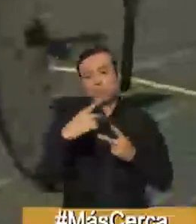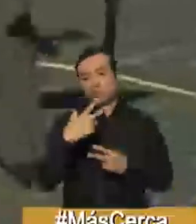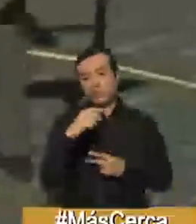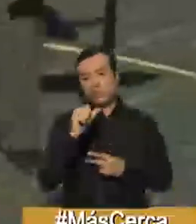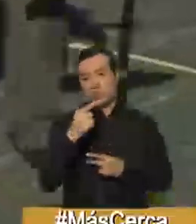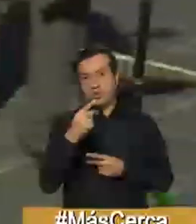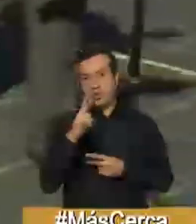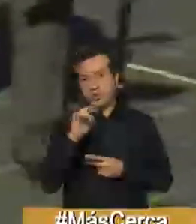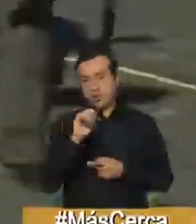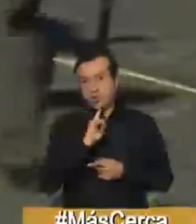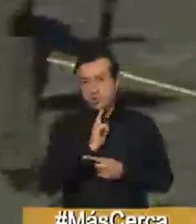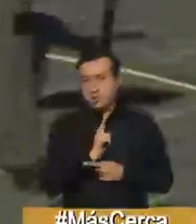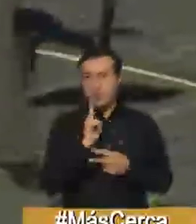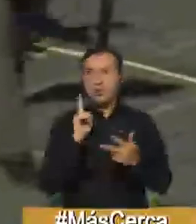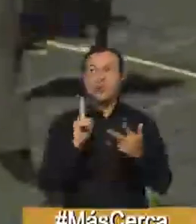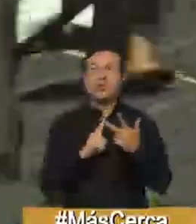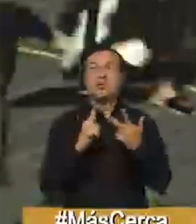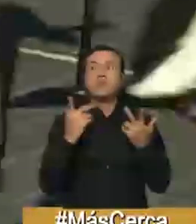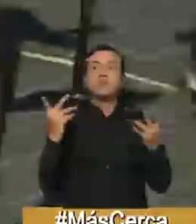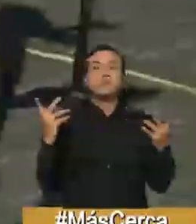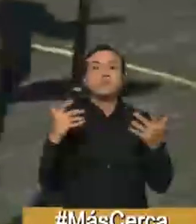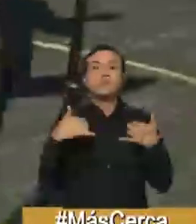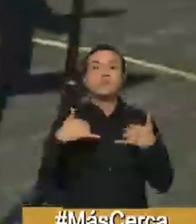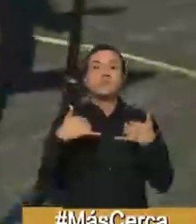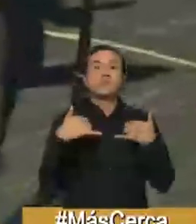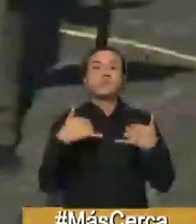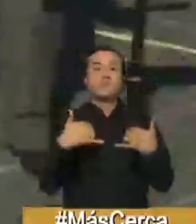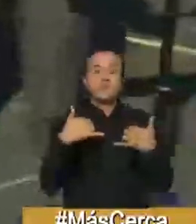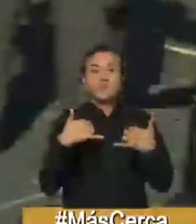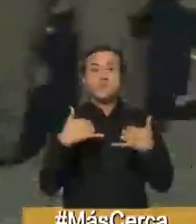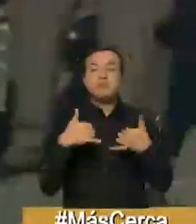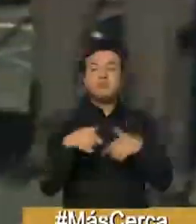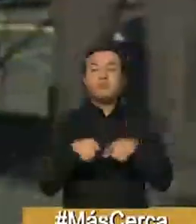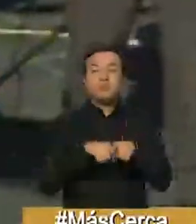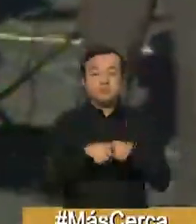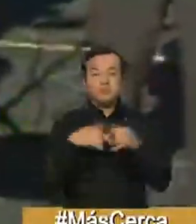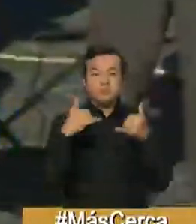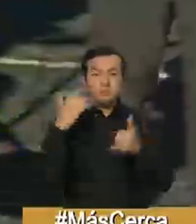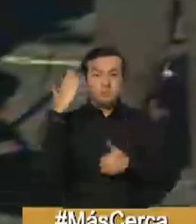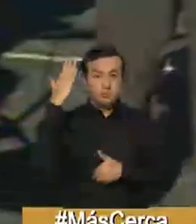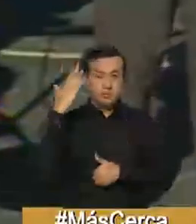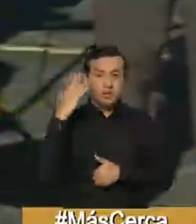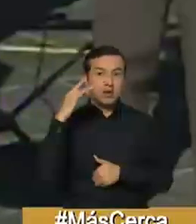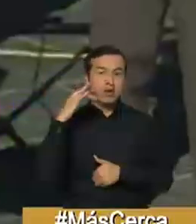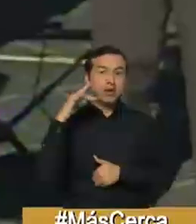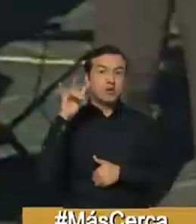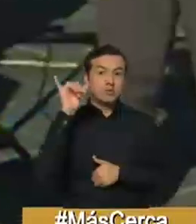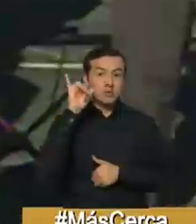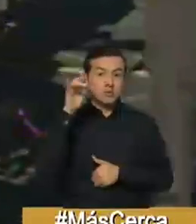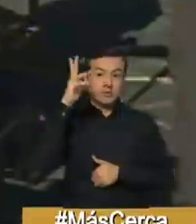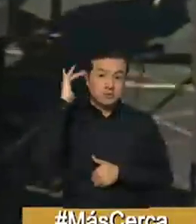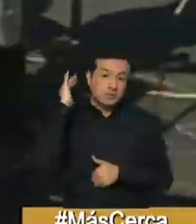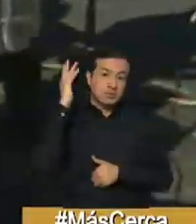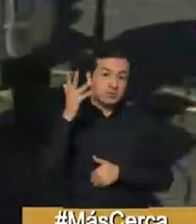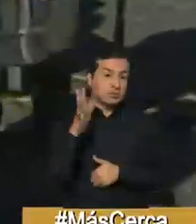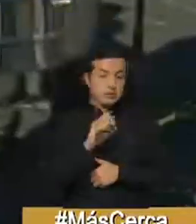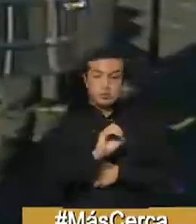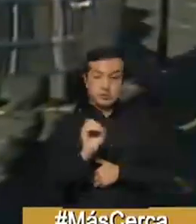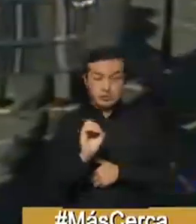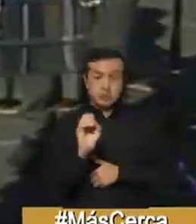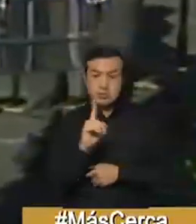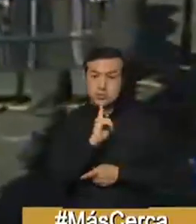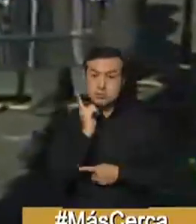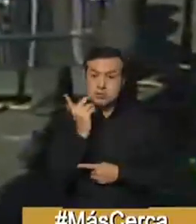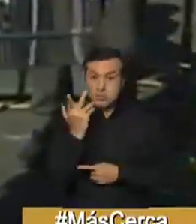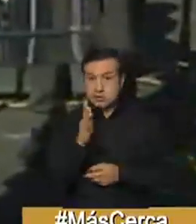reinas, una copa de polo, alcaldía de Rumiñahui, que no se ha dado en tiempos atrás, e